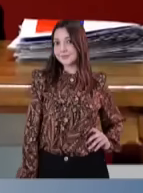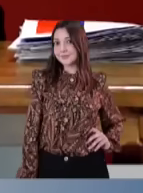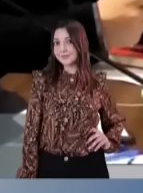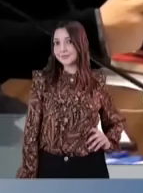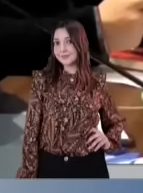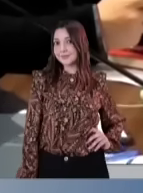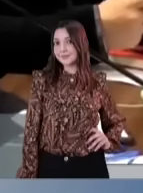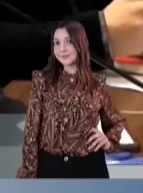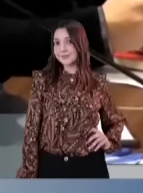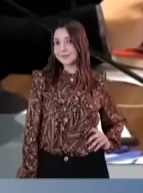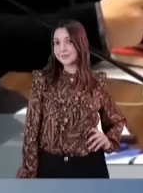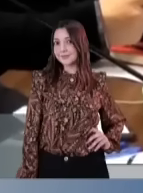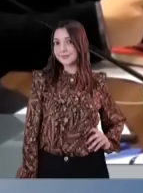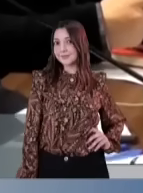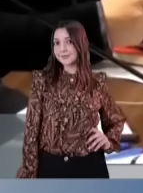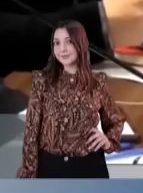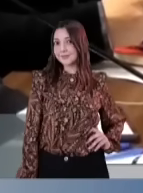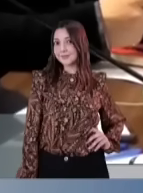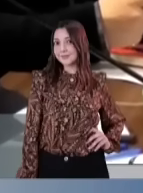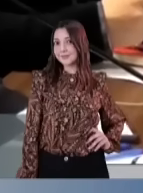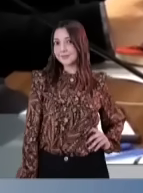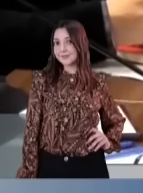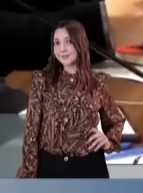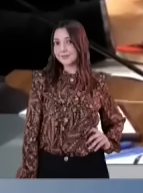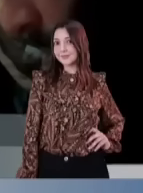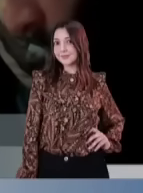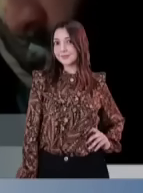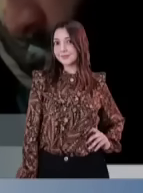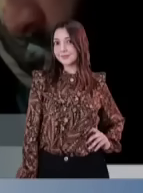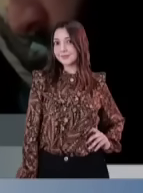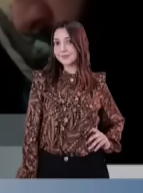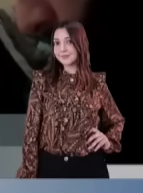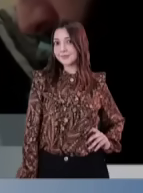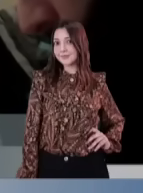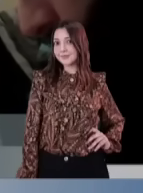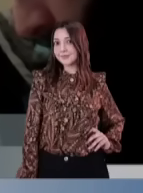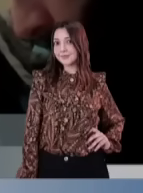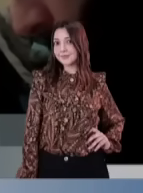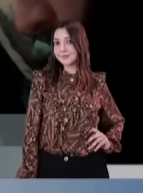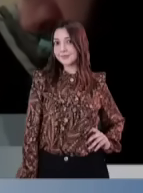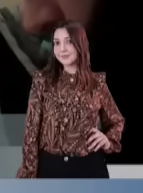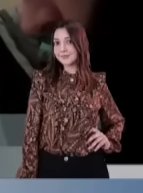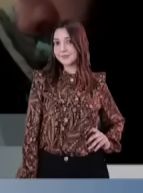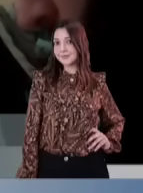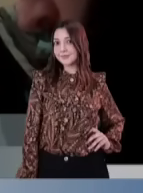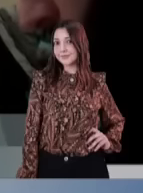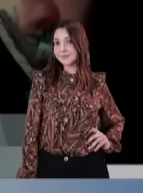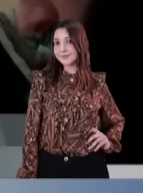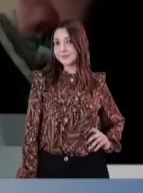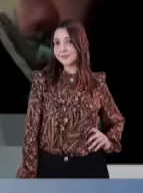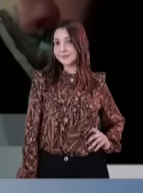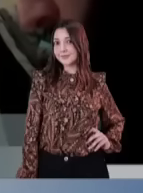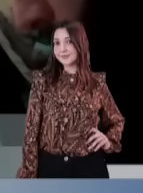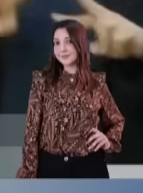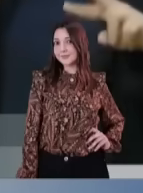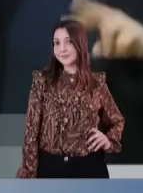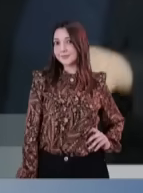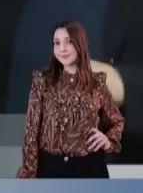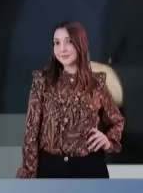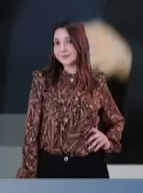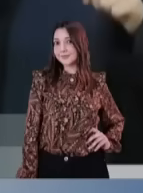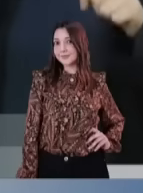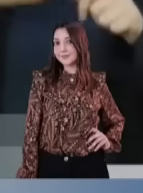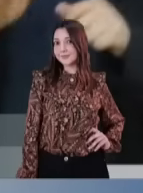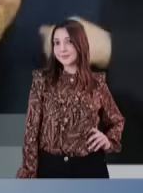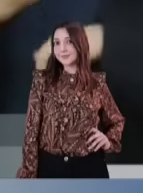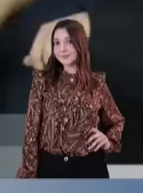varios ministros y ministras, para hacer un recambio total. Ahora, de ahí va mi pregunta, ¿de dónde sacar personas